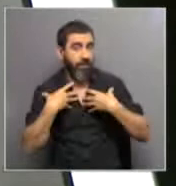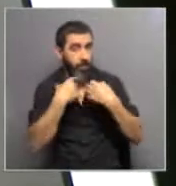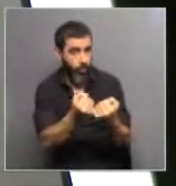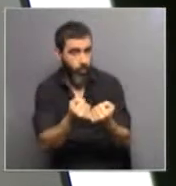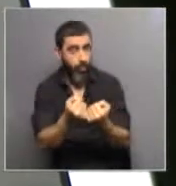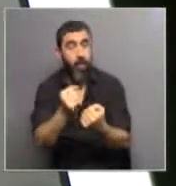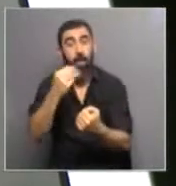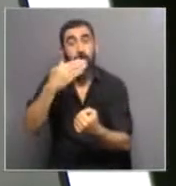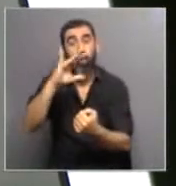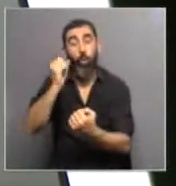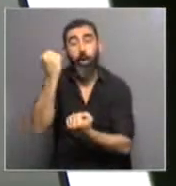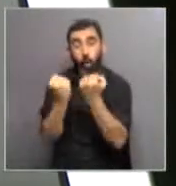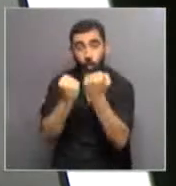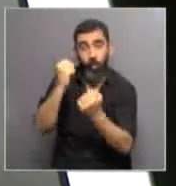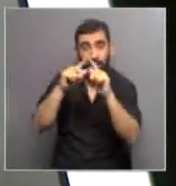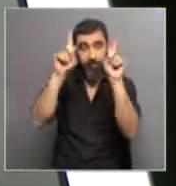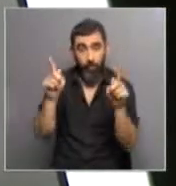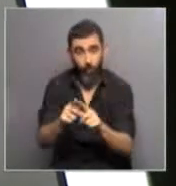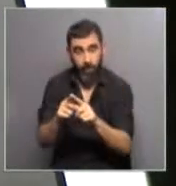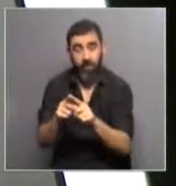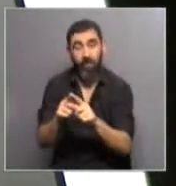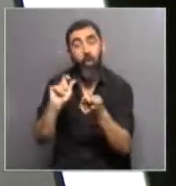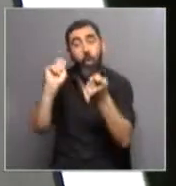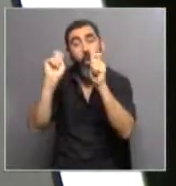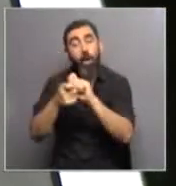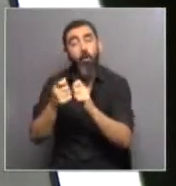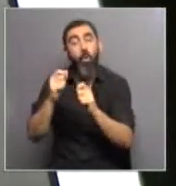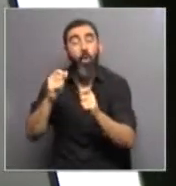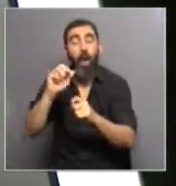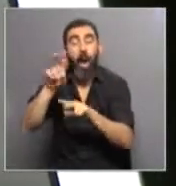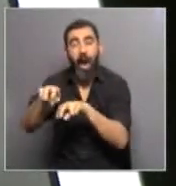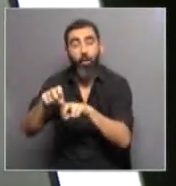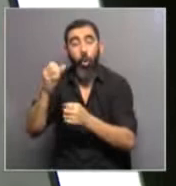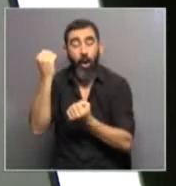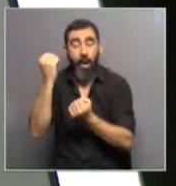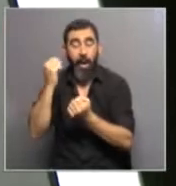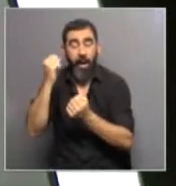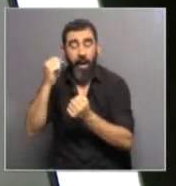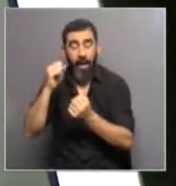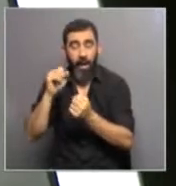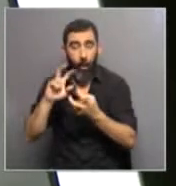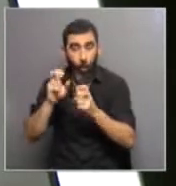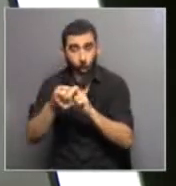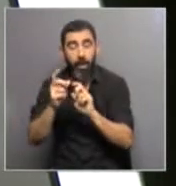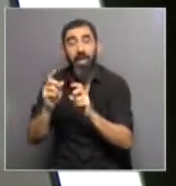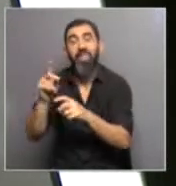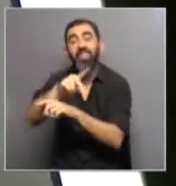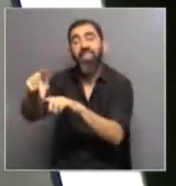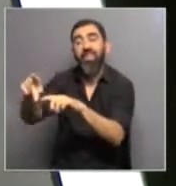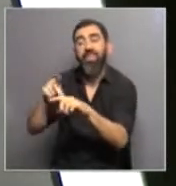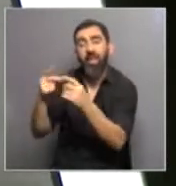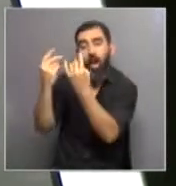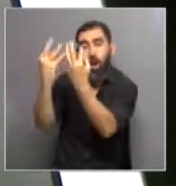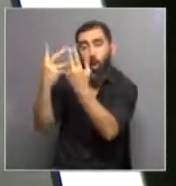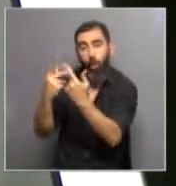la bioeconomía circular, las transiciones agroecológicas y la digitalización,